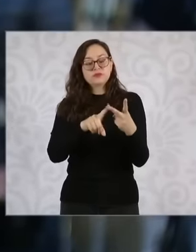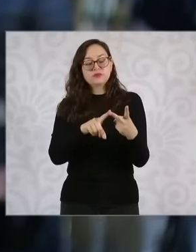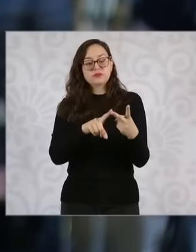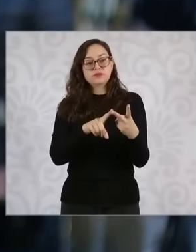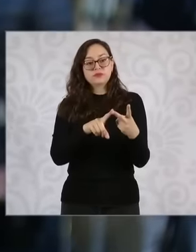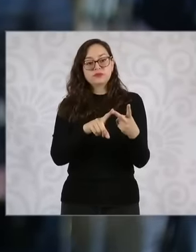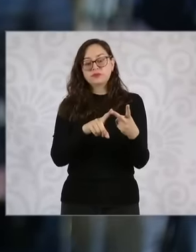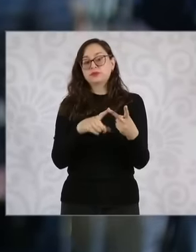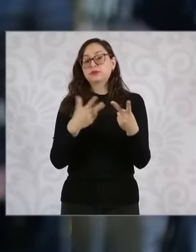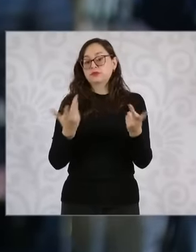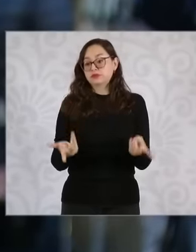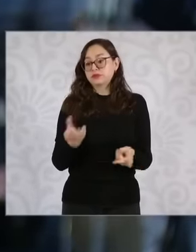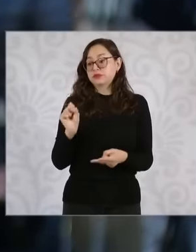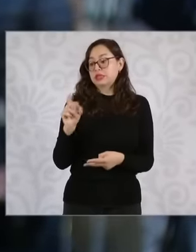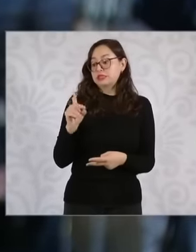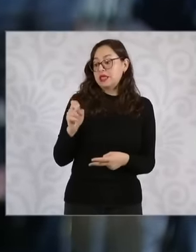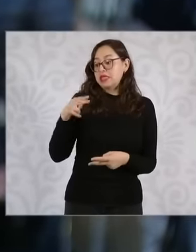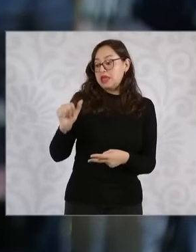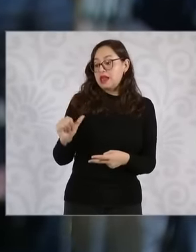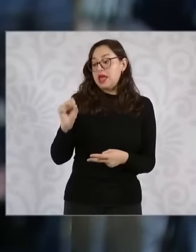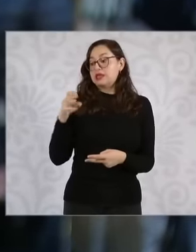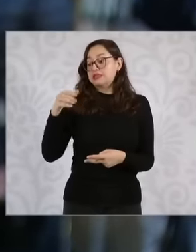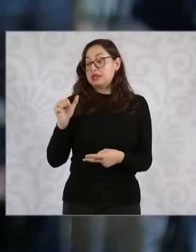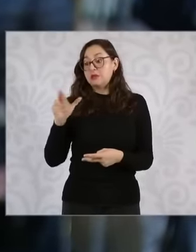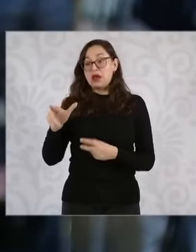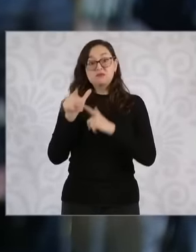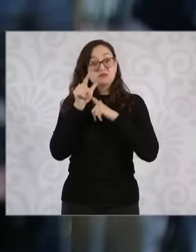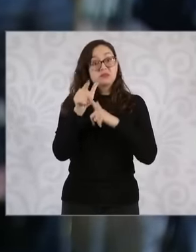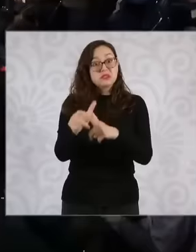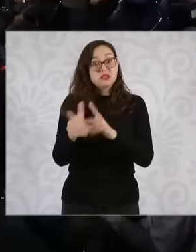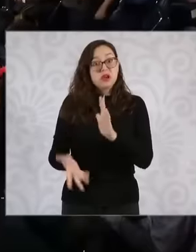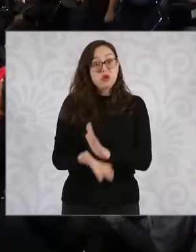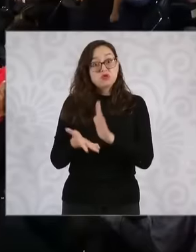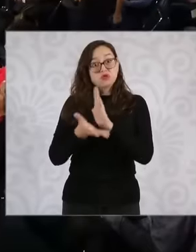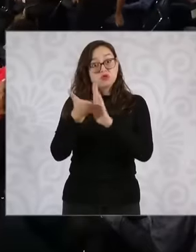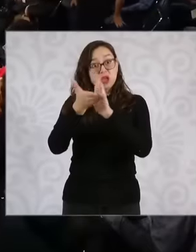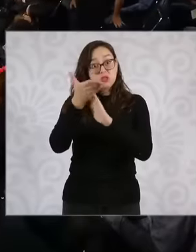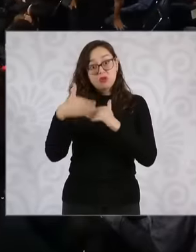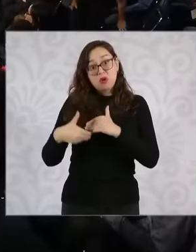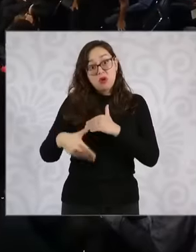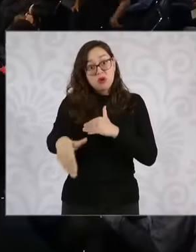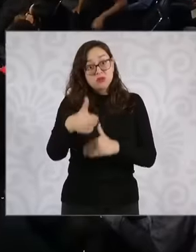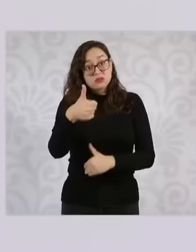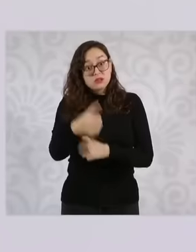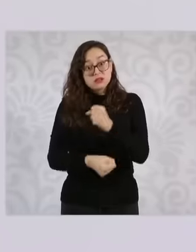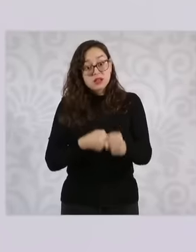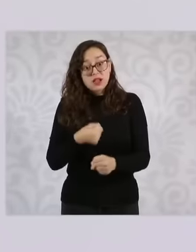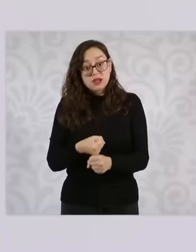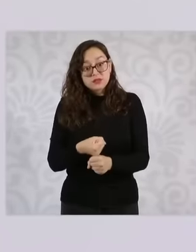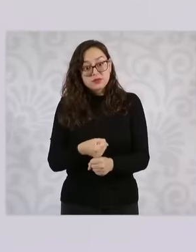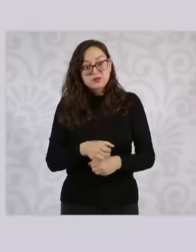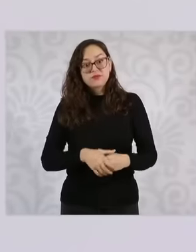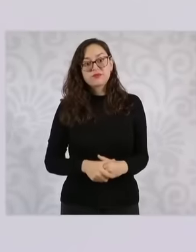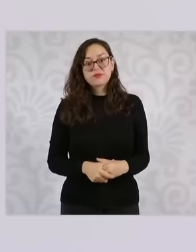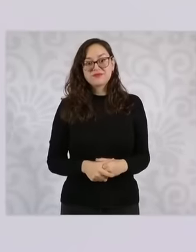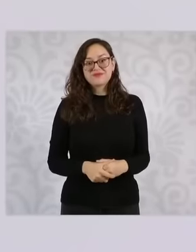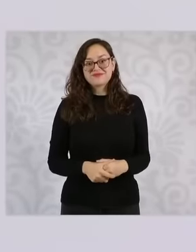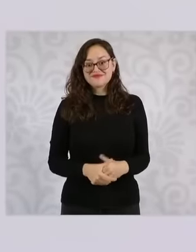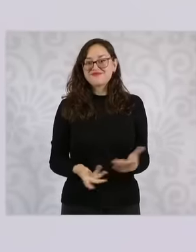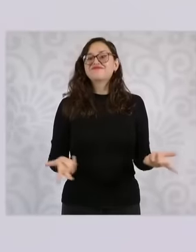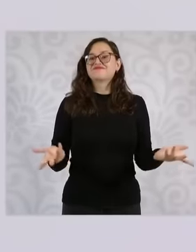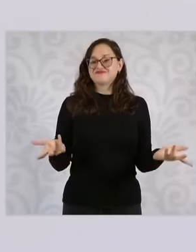Armadas en labores de infraestructura y de obra pública en su gobierno? Bueno, pues miren nada más qué sorpresa,